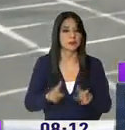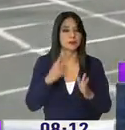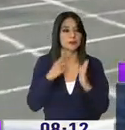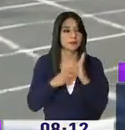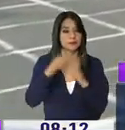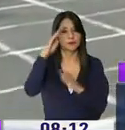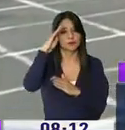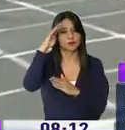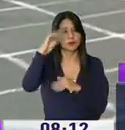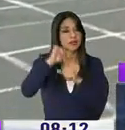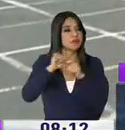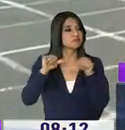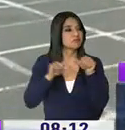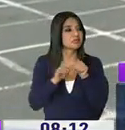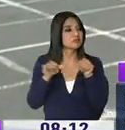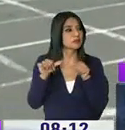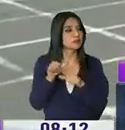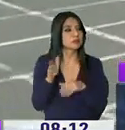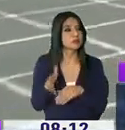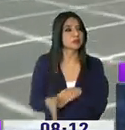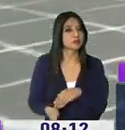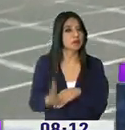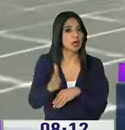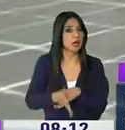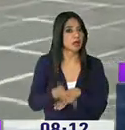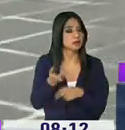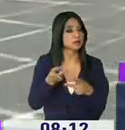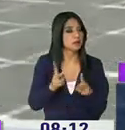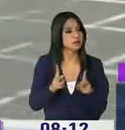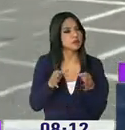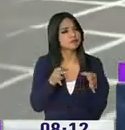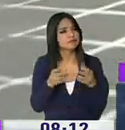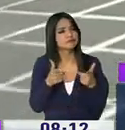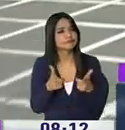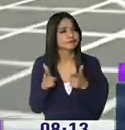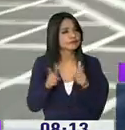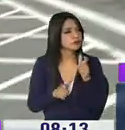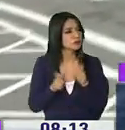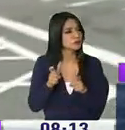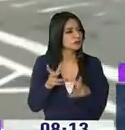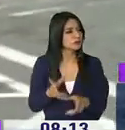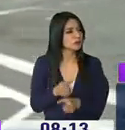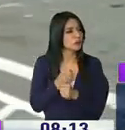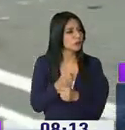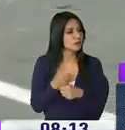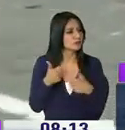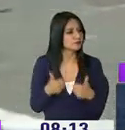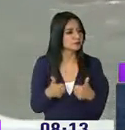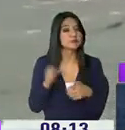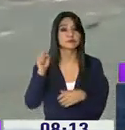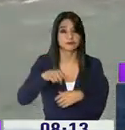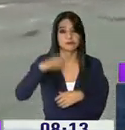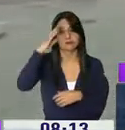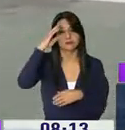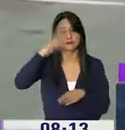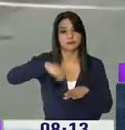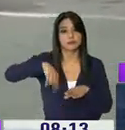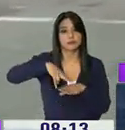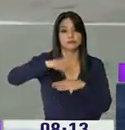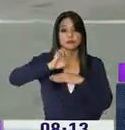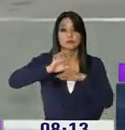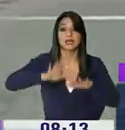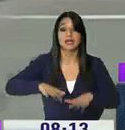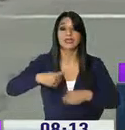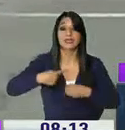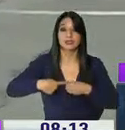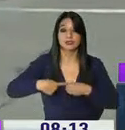policía saldrá hacia las vías para poder precautelar la integridad de todos. La Policía Nacional del Ecuador en el Distrito Metropolitano